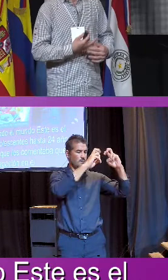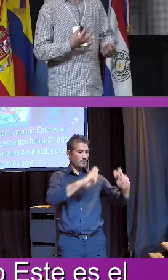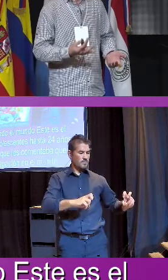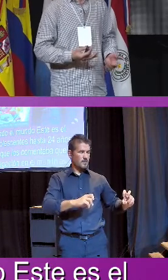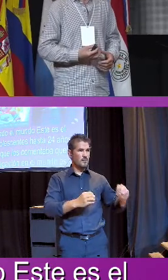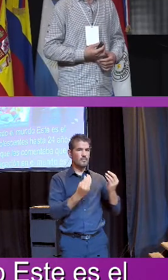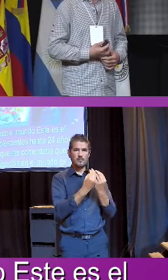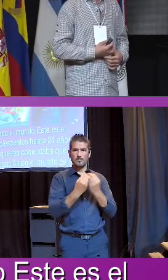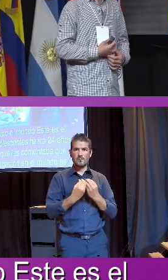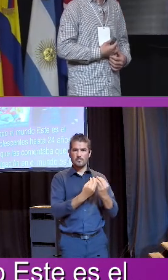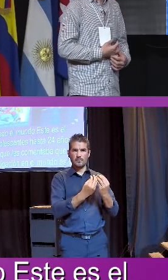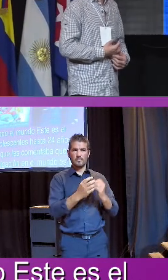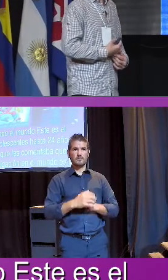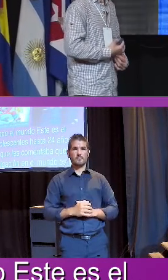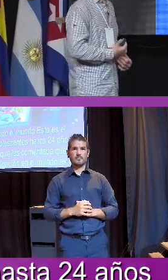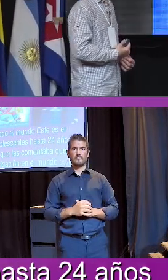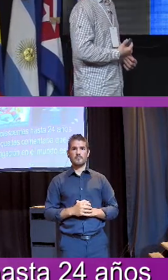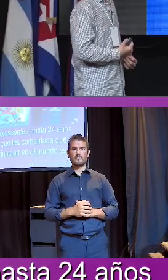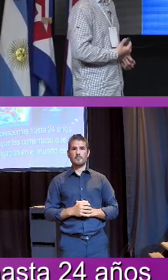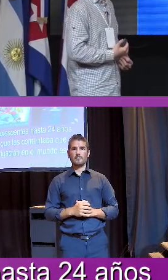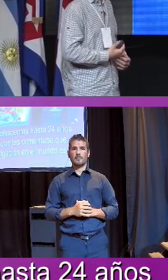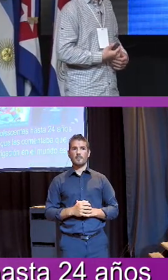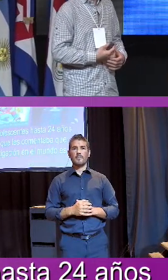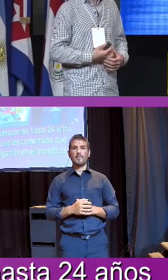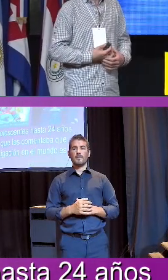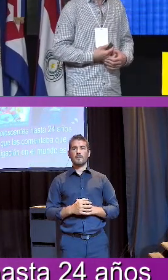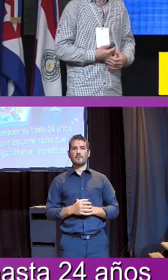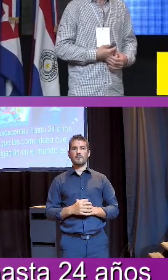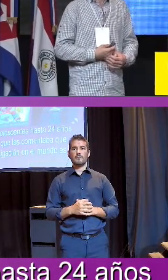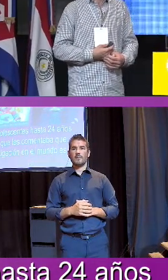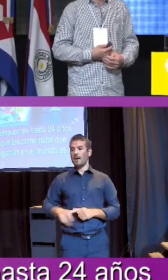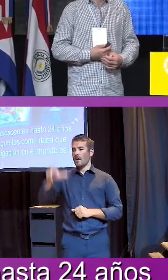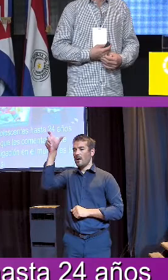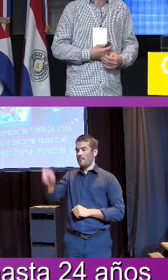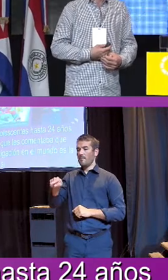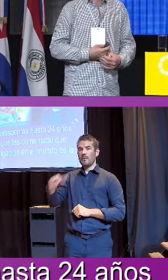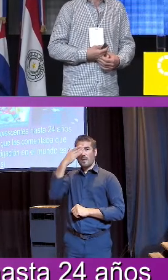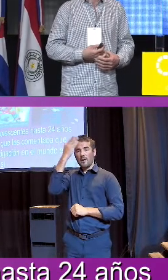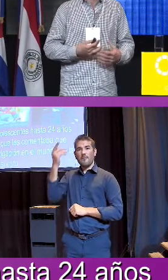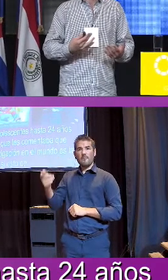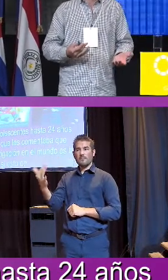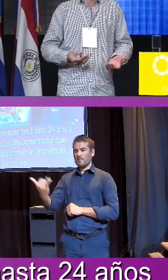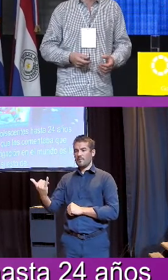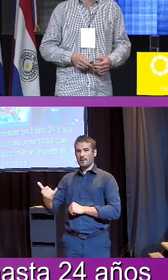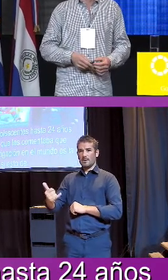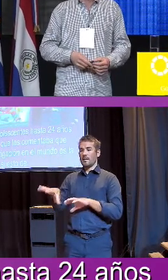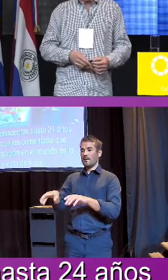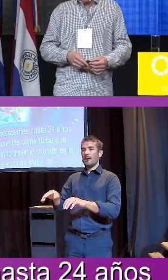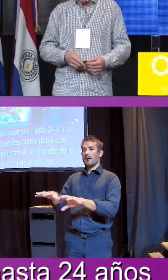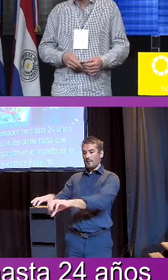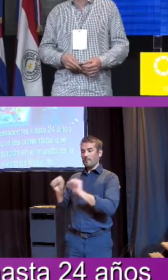es la detección cada vez más temprana, ¿sí? Esto de tratar